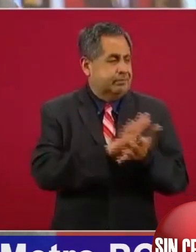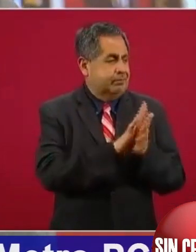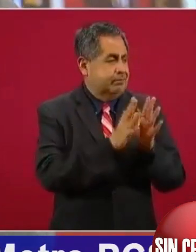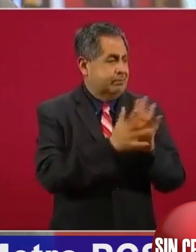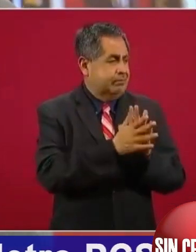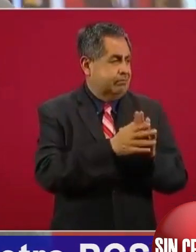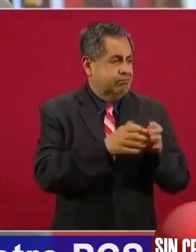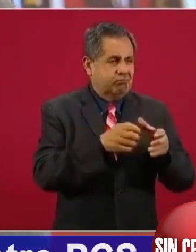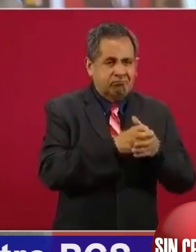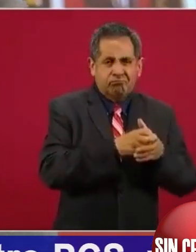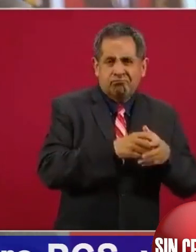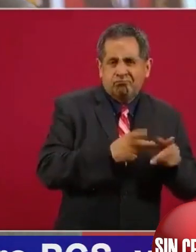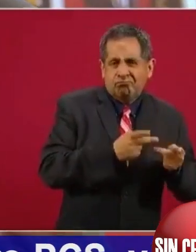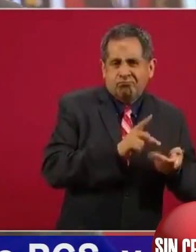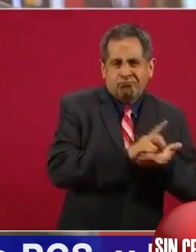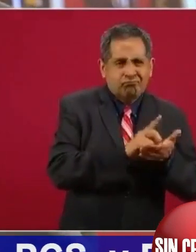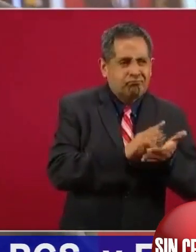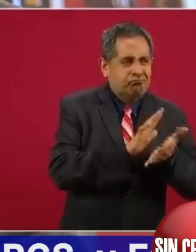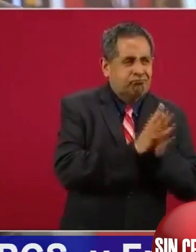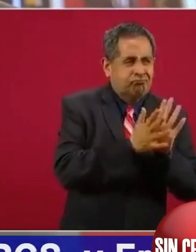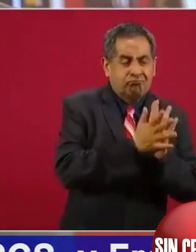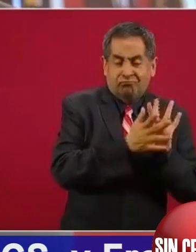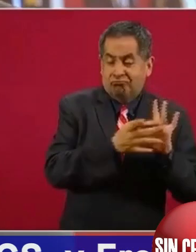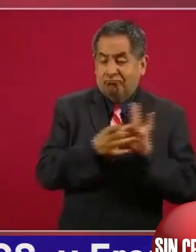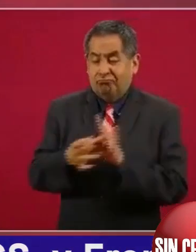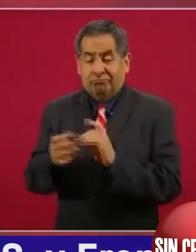narcogobierno. ¿Ya qué más?